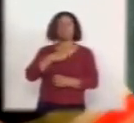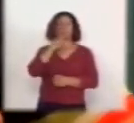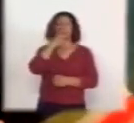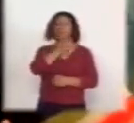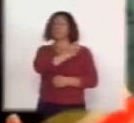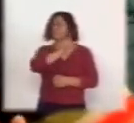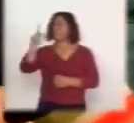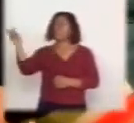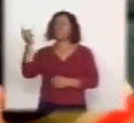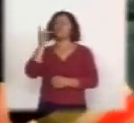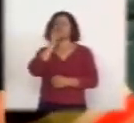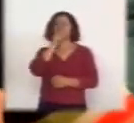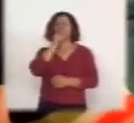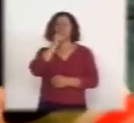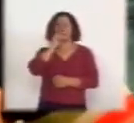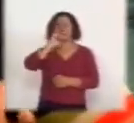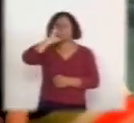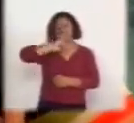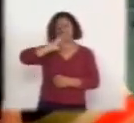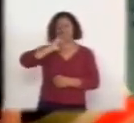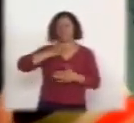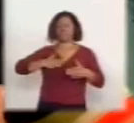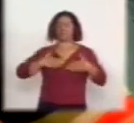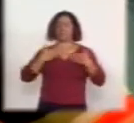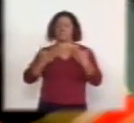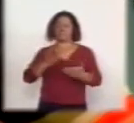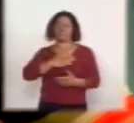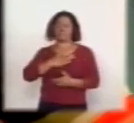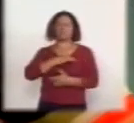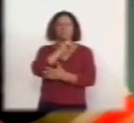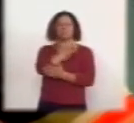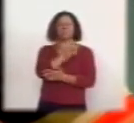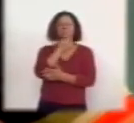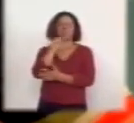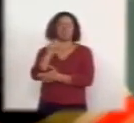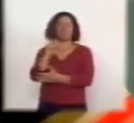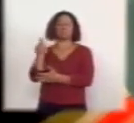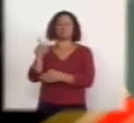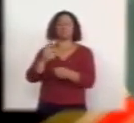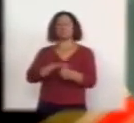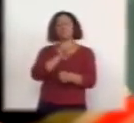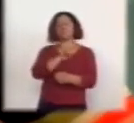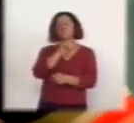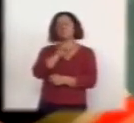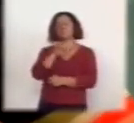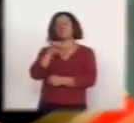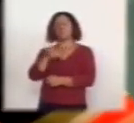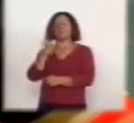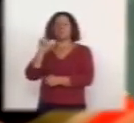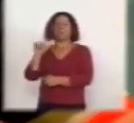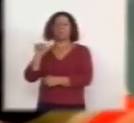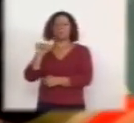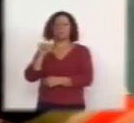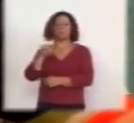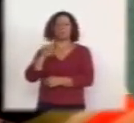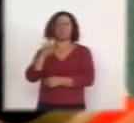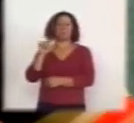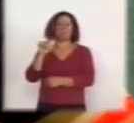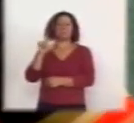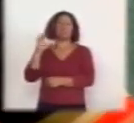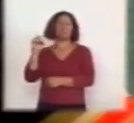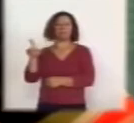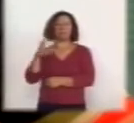autoridades que han confiado en nosotros, el Instituto Taurino por medio del contador Luis Mariano Andalco, al arquitecto